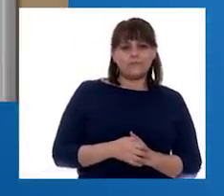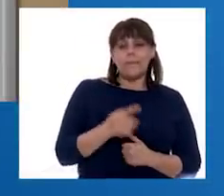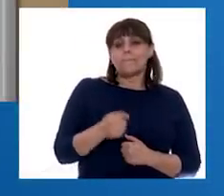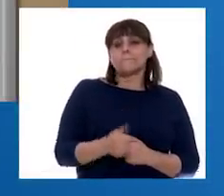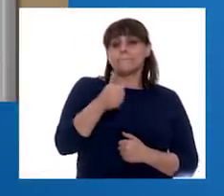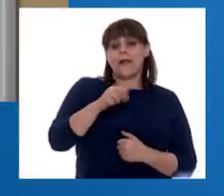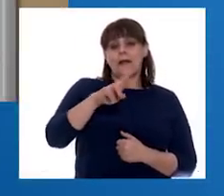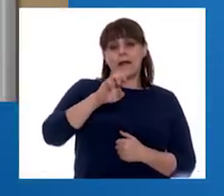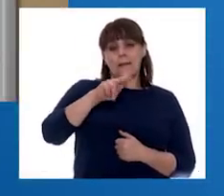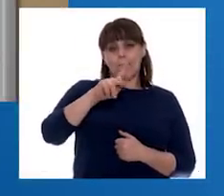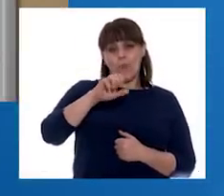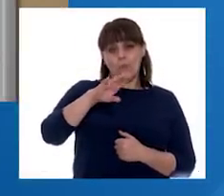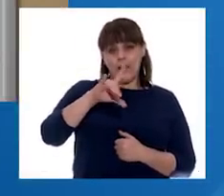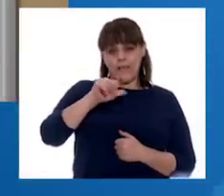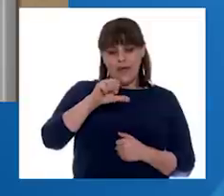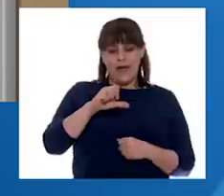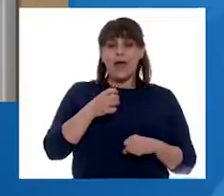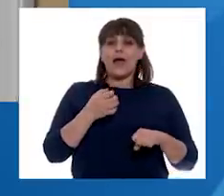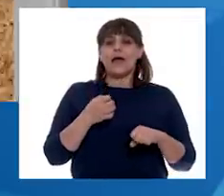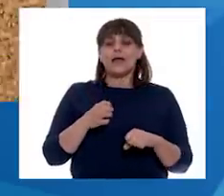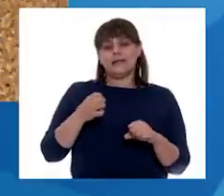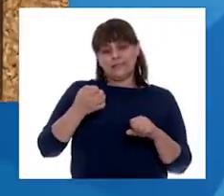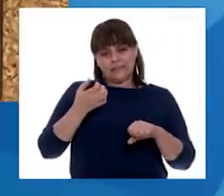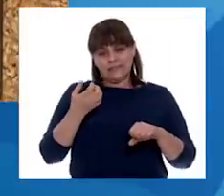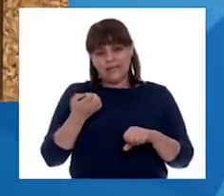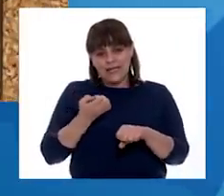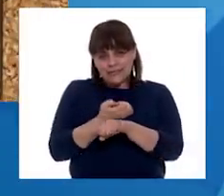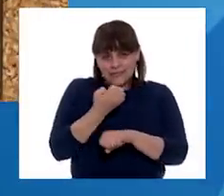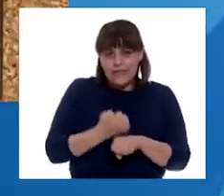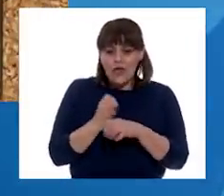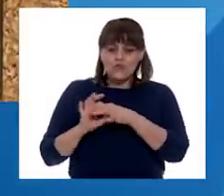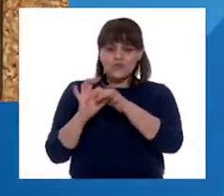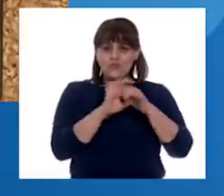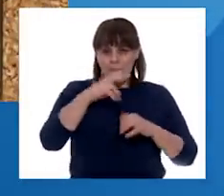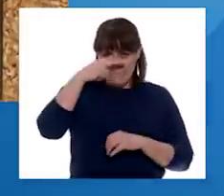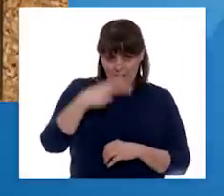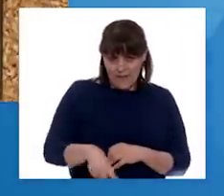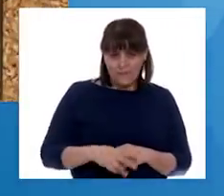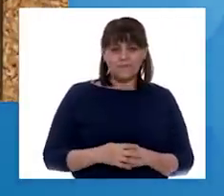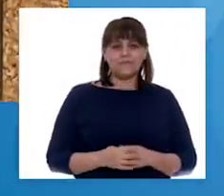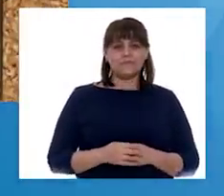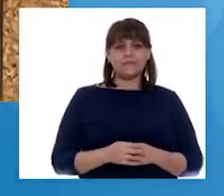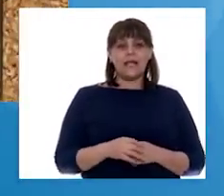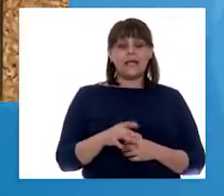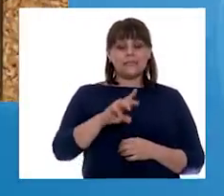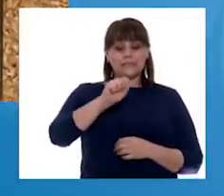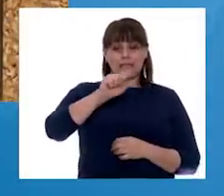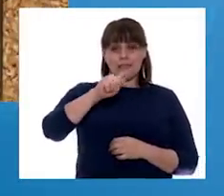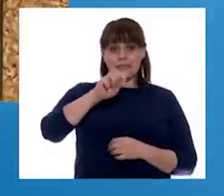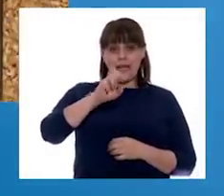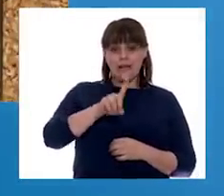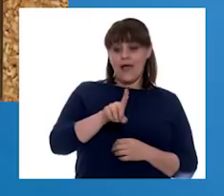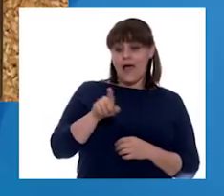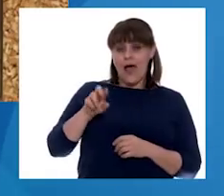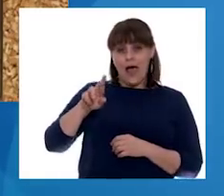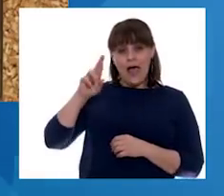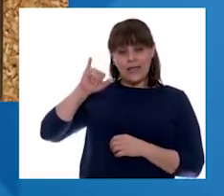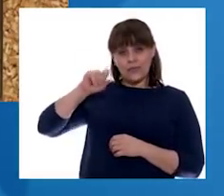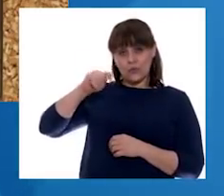República de los Estados Unidos Mexicanos. Santa Anna expulsó del poder a Iturbide, proclamando una